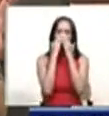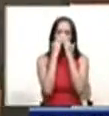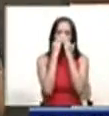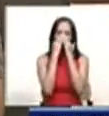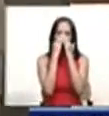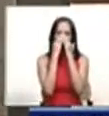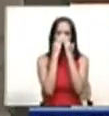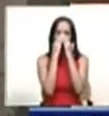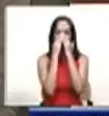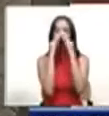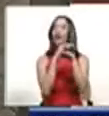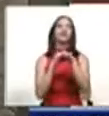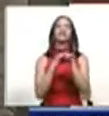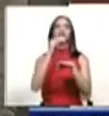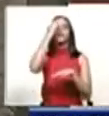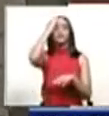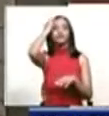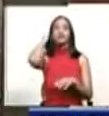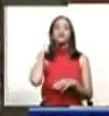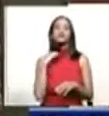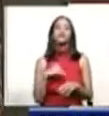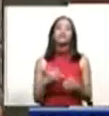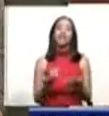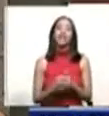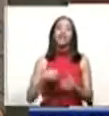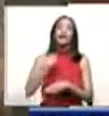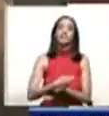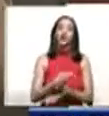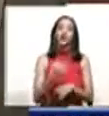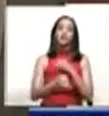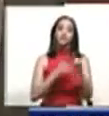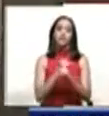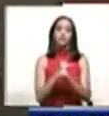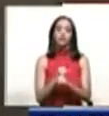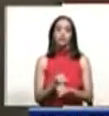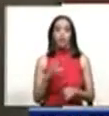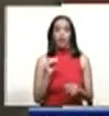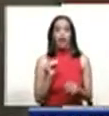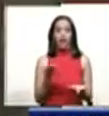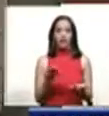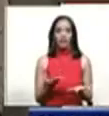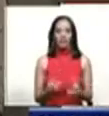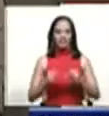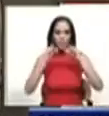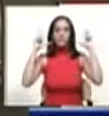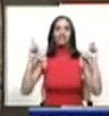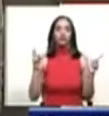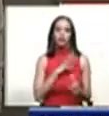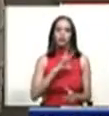o esa concepción de la inversión extranjera, pues apele al mayor sentido de impacto en lo social. Y es lo que nosotros